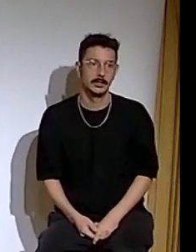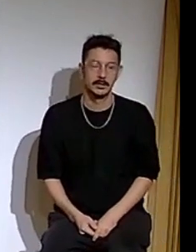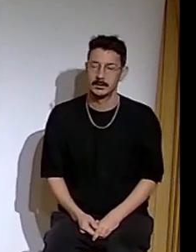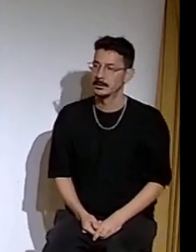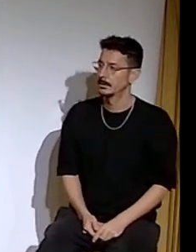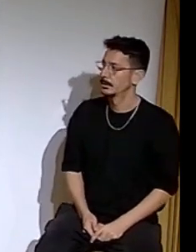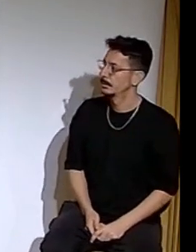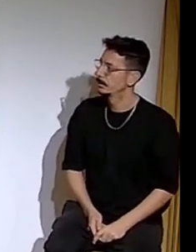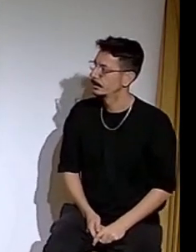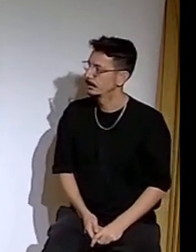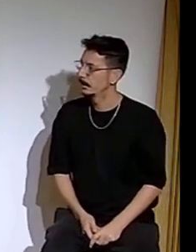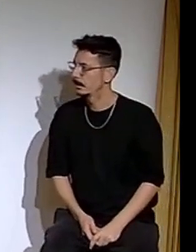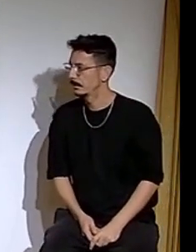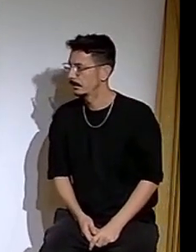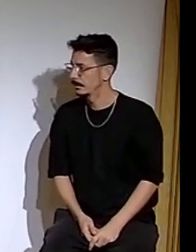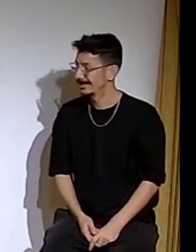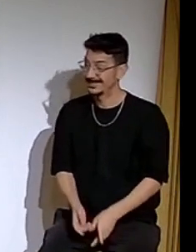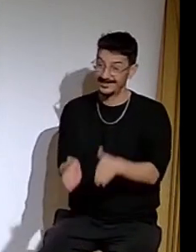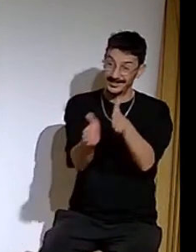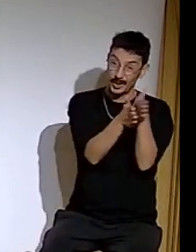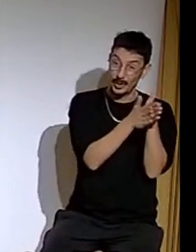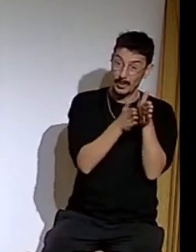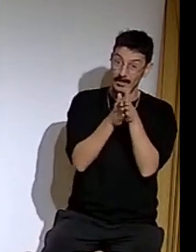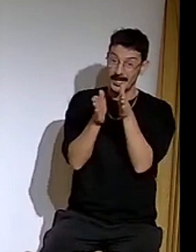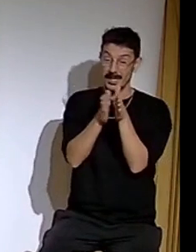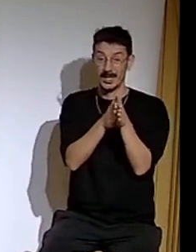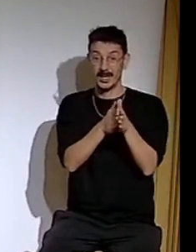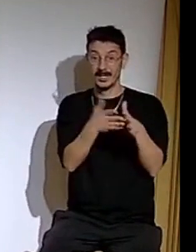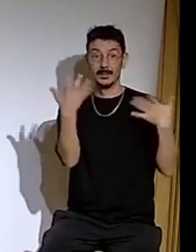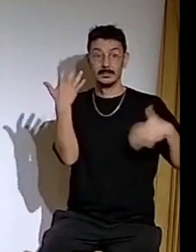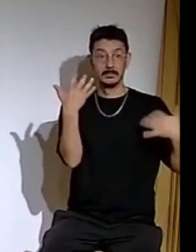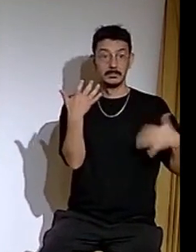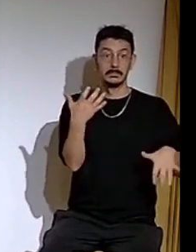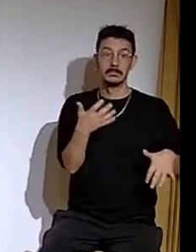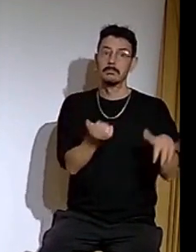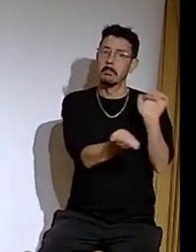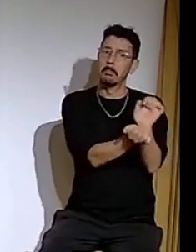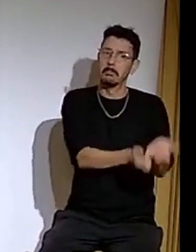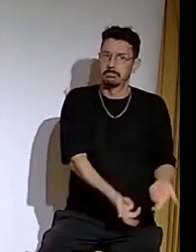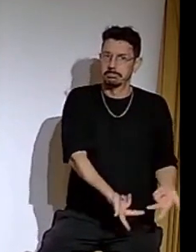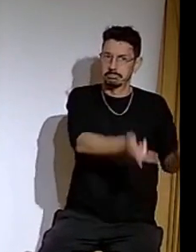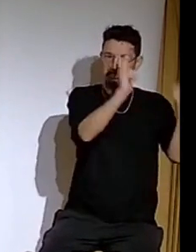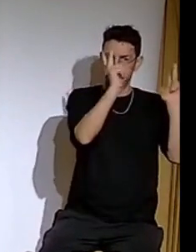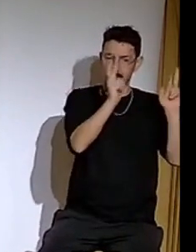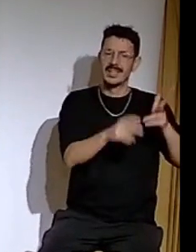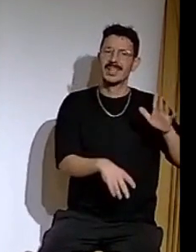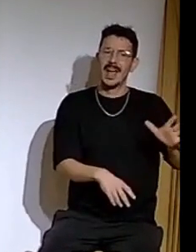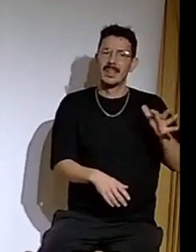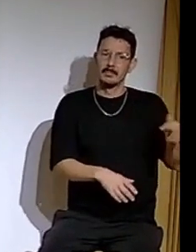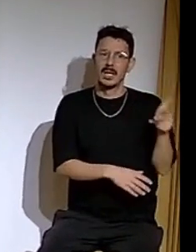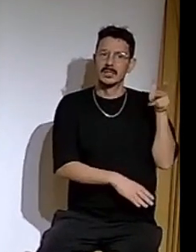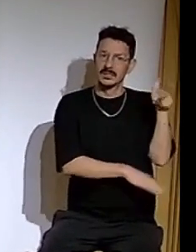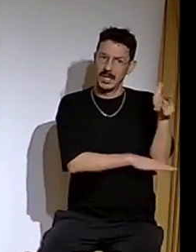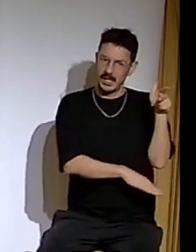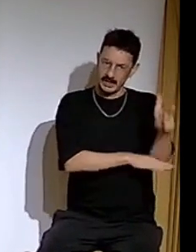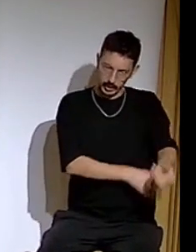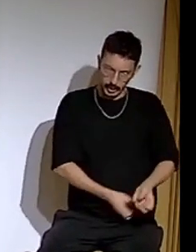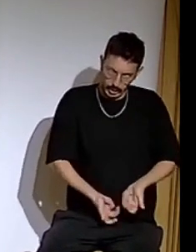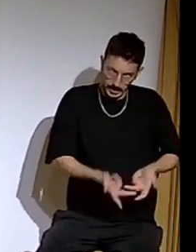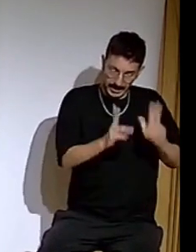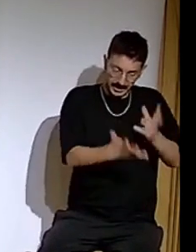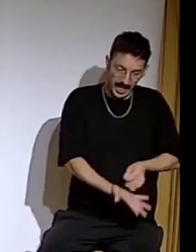mientras que las compañeras de Sevilla fueron a sueltas y se reconoció su derecho a la libertad de